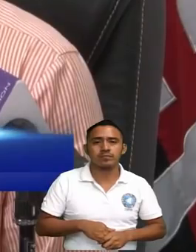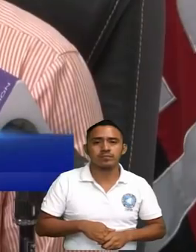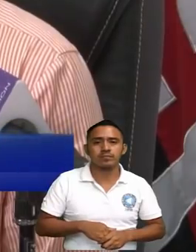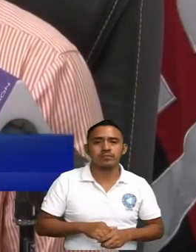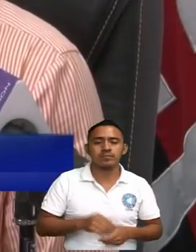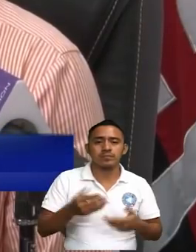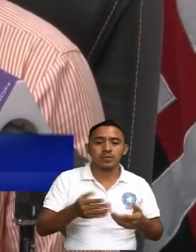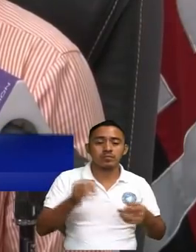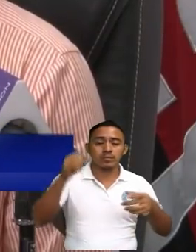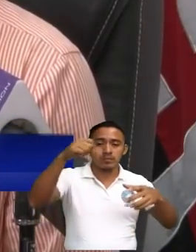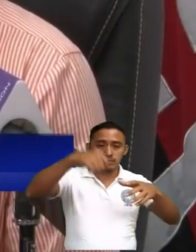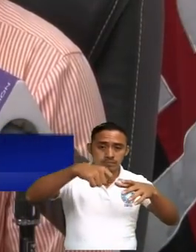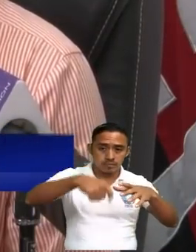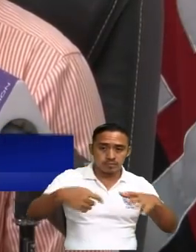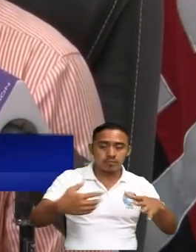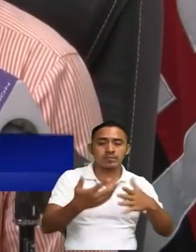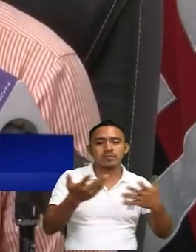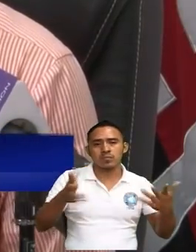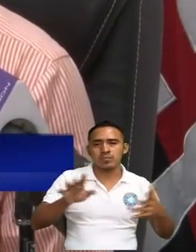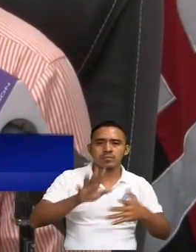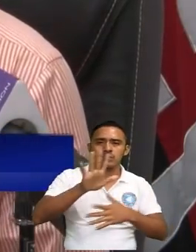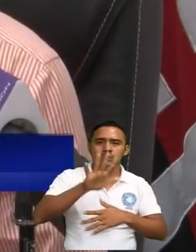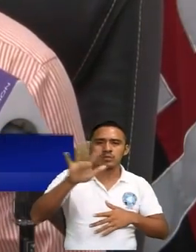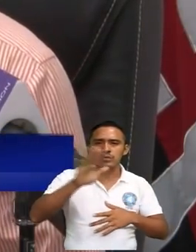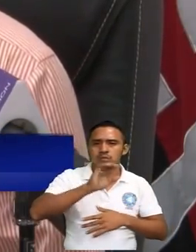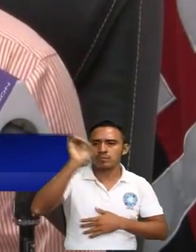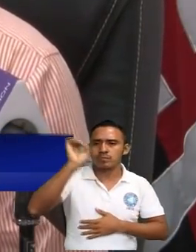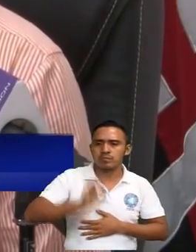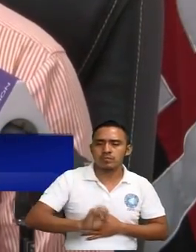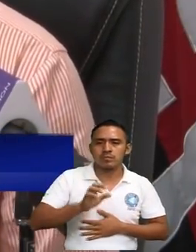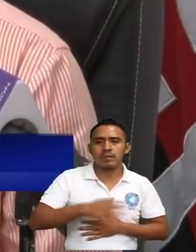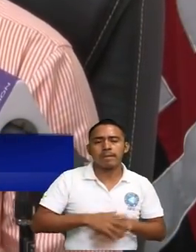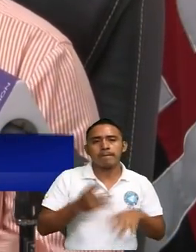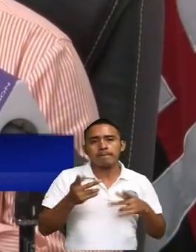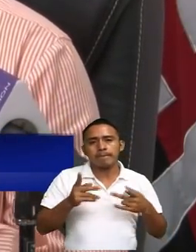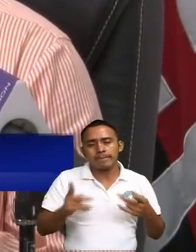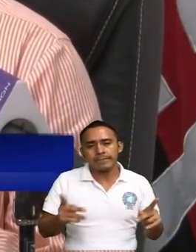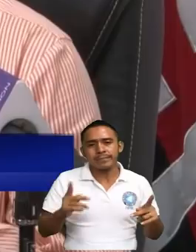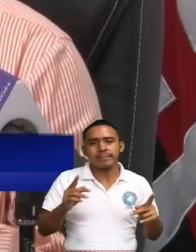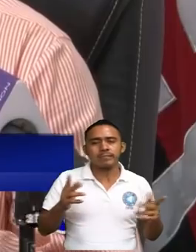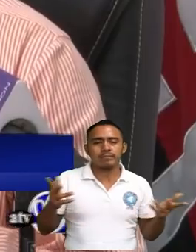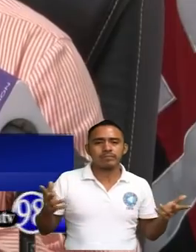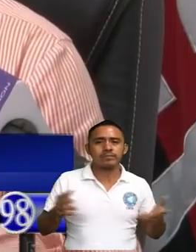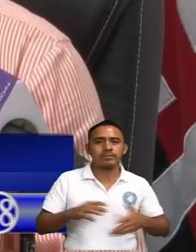de lo que siembran hasta en un 55%. Pero esto sobre todo